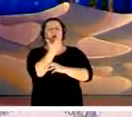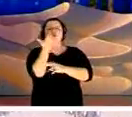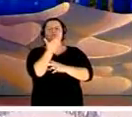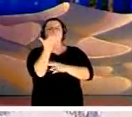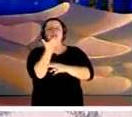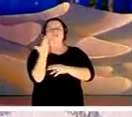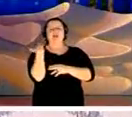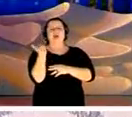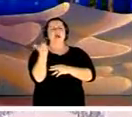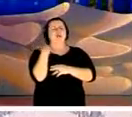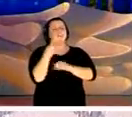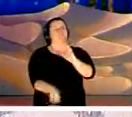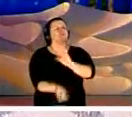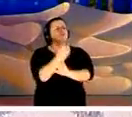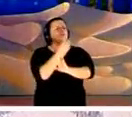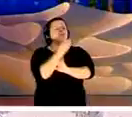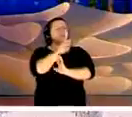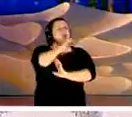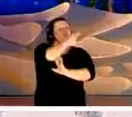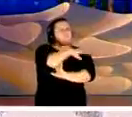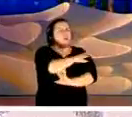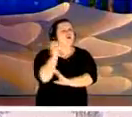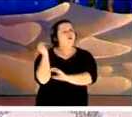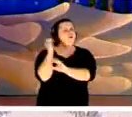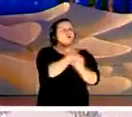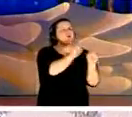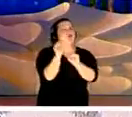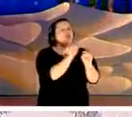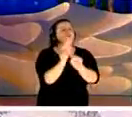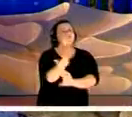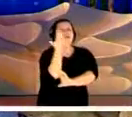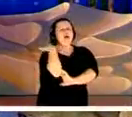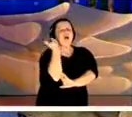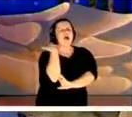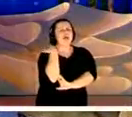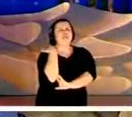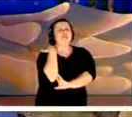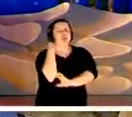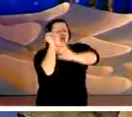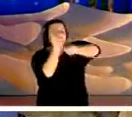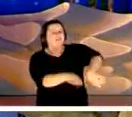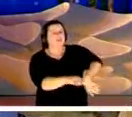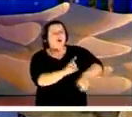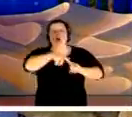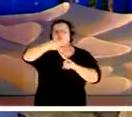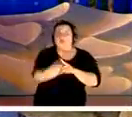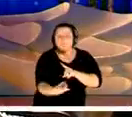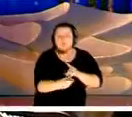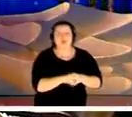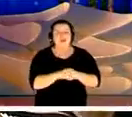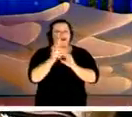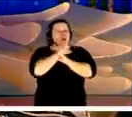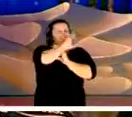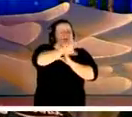tenías pensado luchar contra el dragón y venía a conquistarme? ¿Antes o después de abdicar? No, consellamí, no. Dragones no a matar, vuelvo